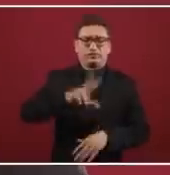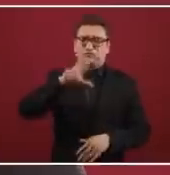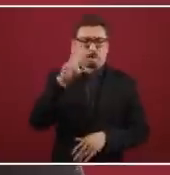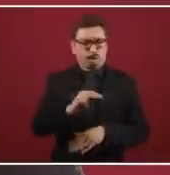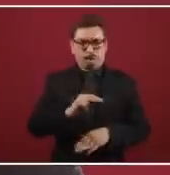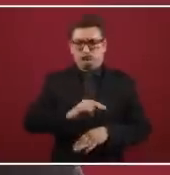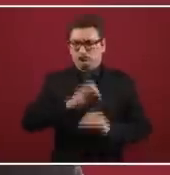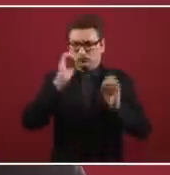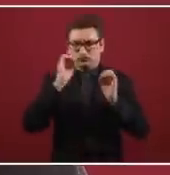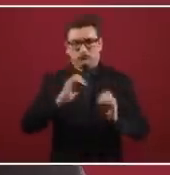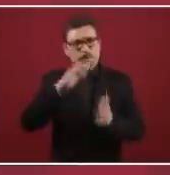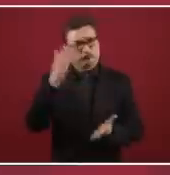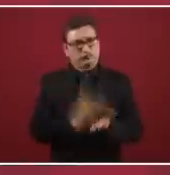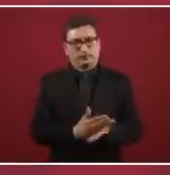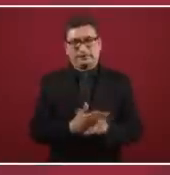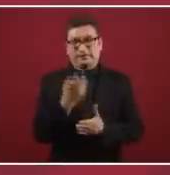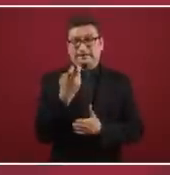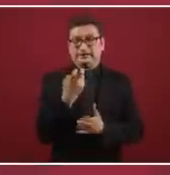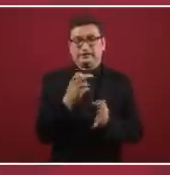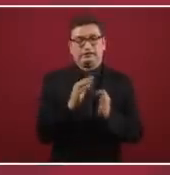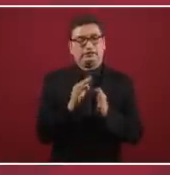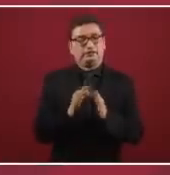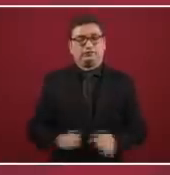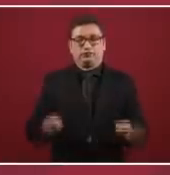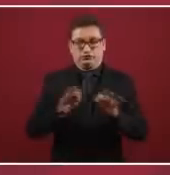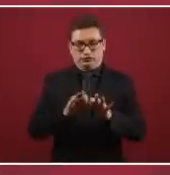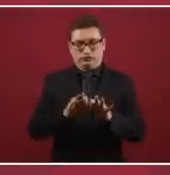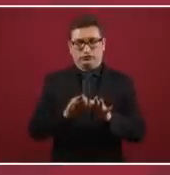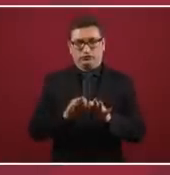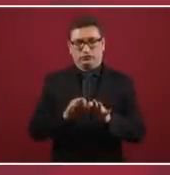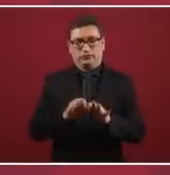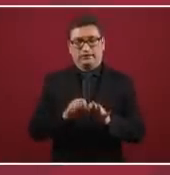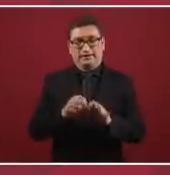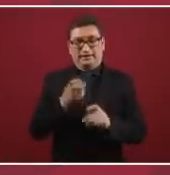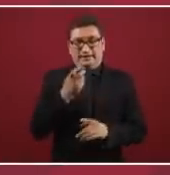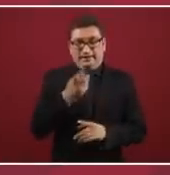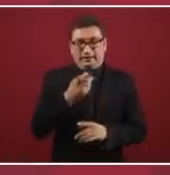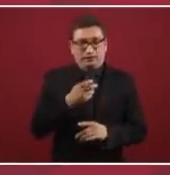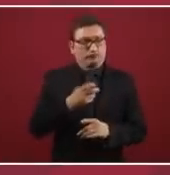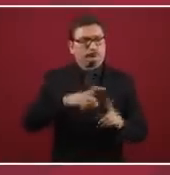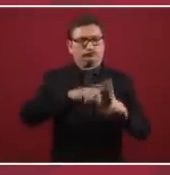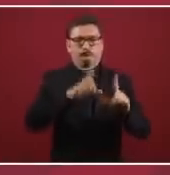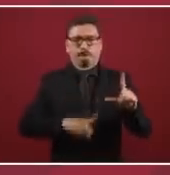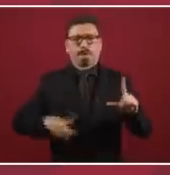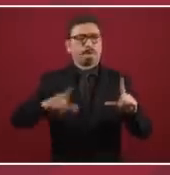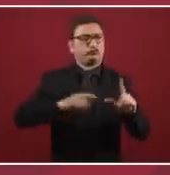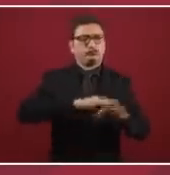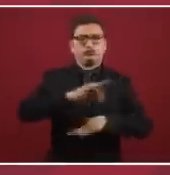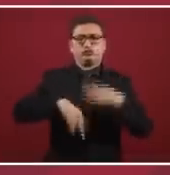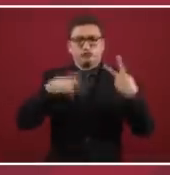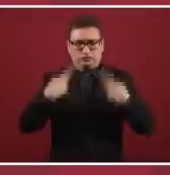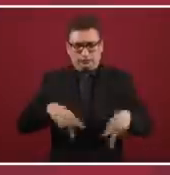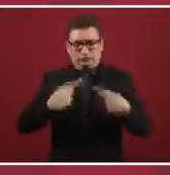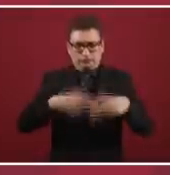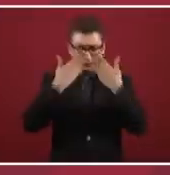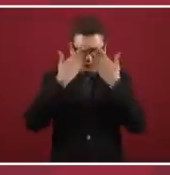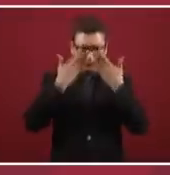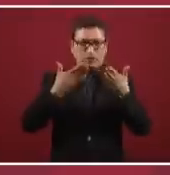eje central. Y eso no solo nos ayuda a moralizar al país, sino nos está